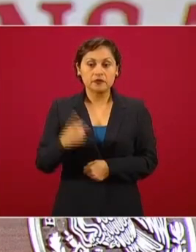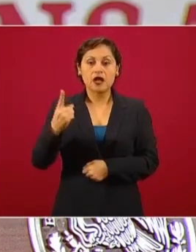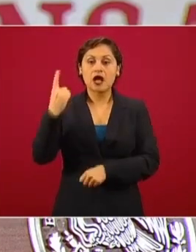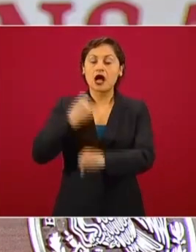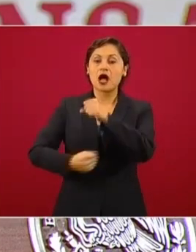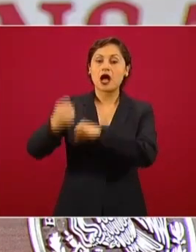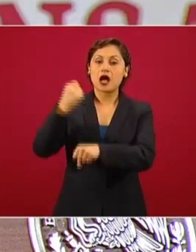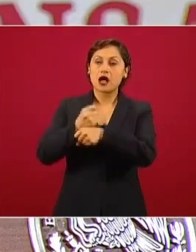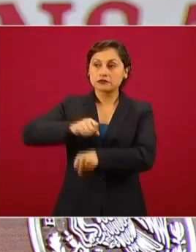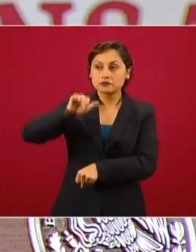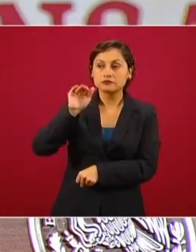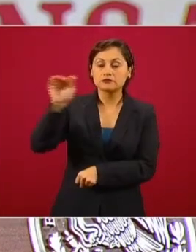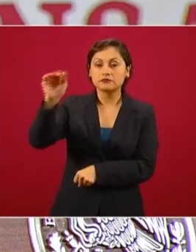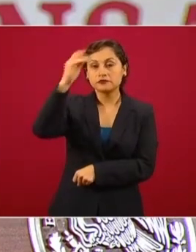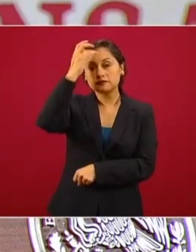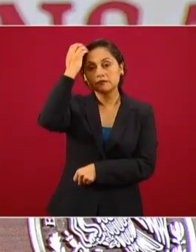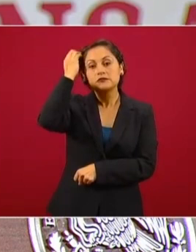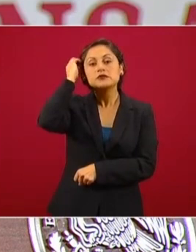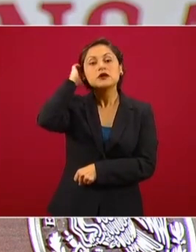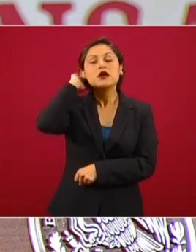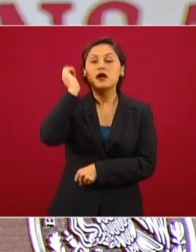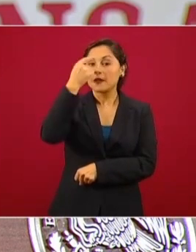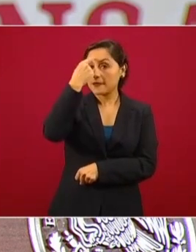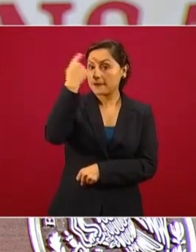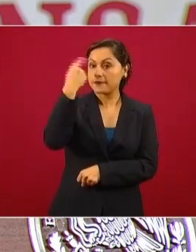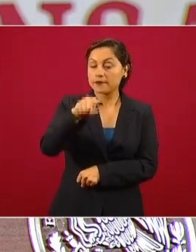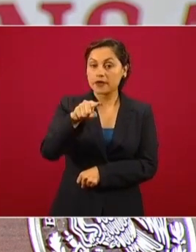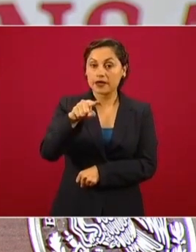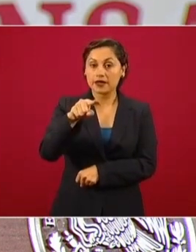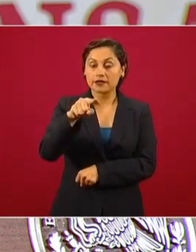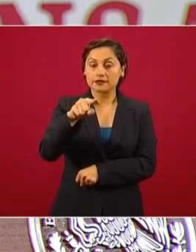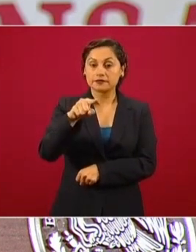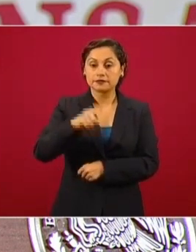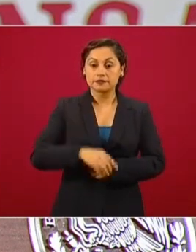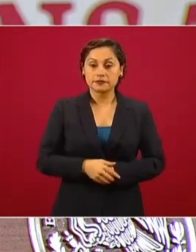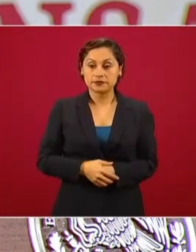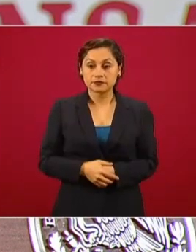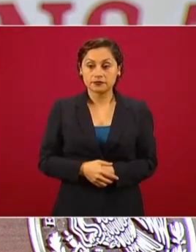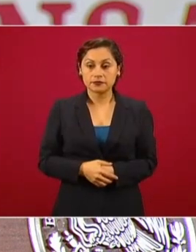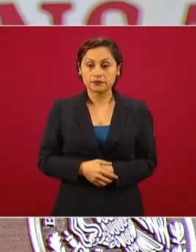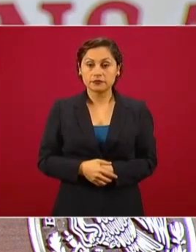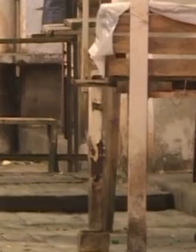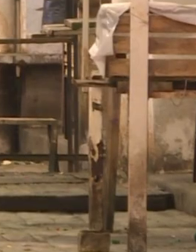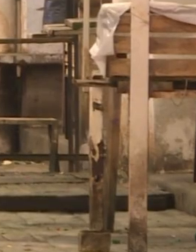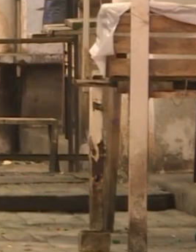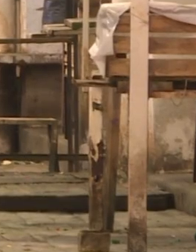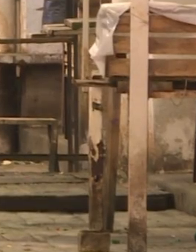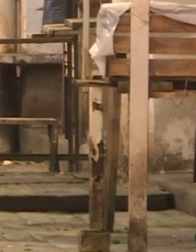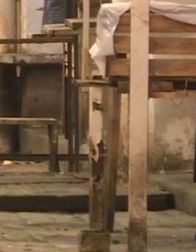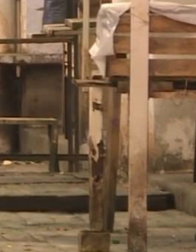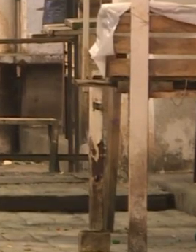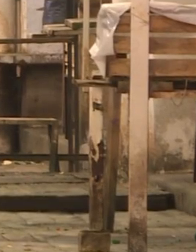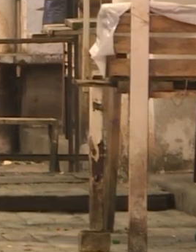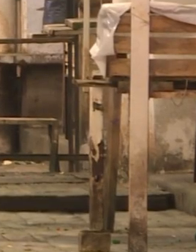pasado como parte del manejo de las finanzas. El